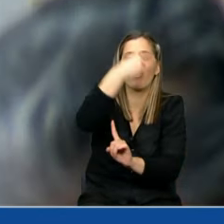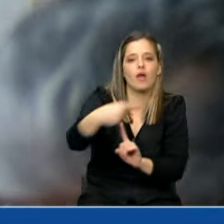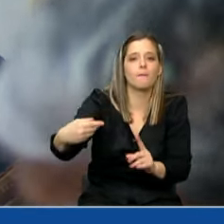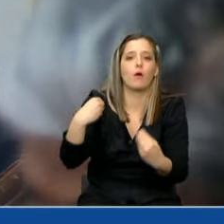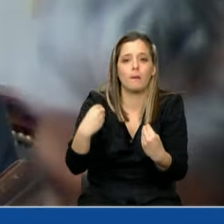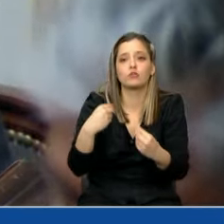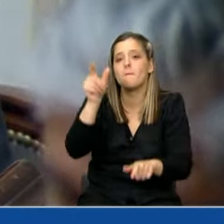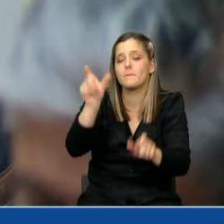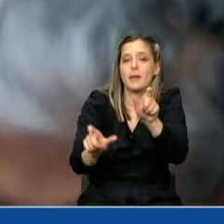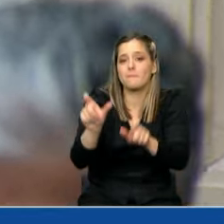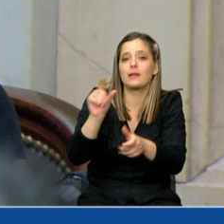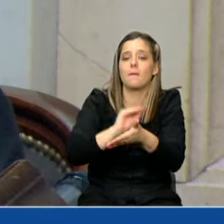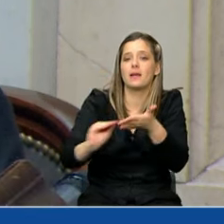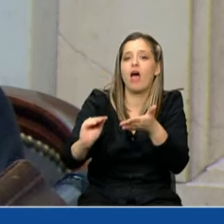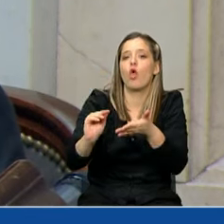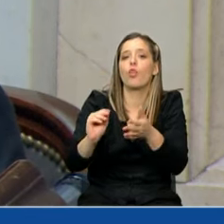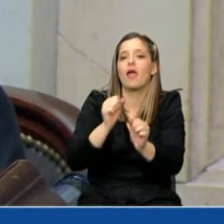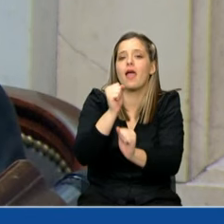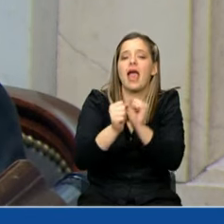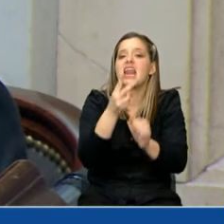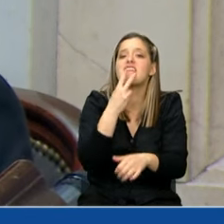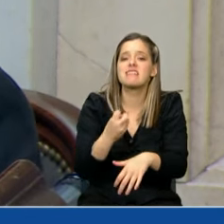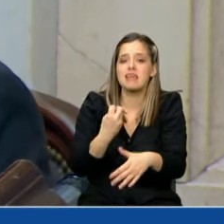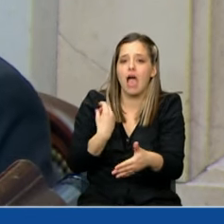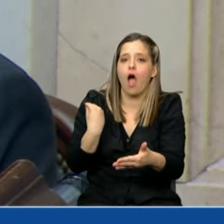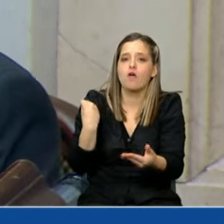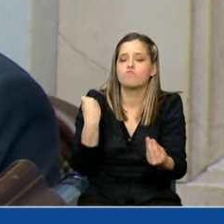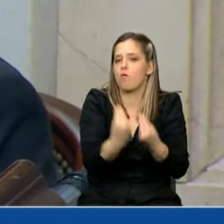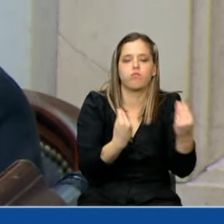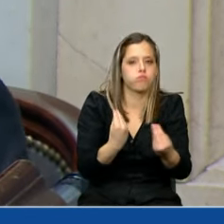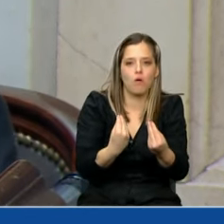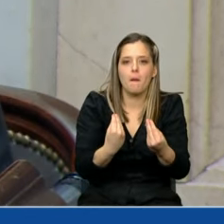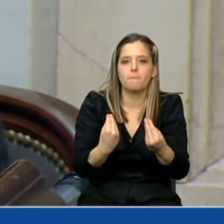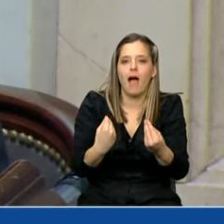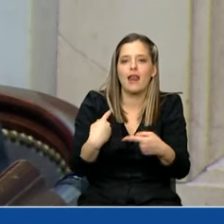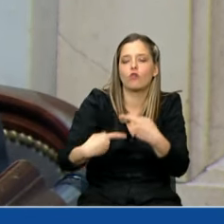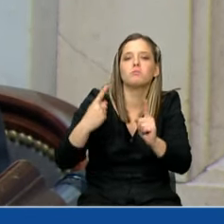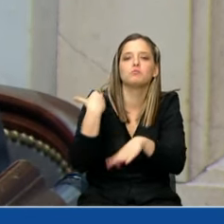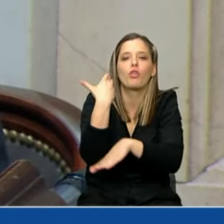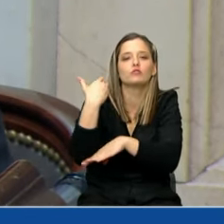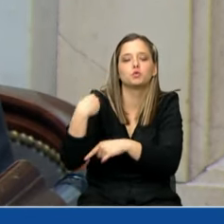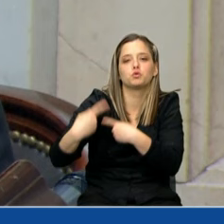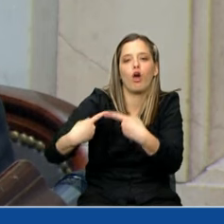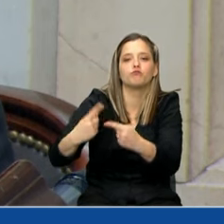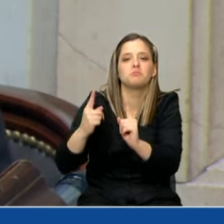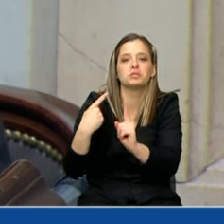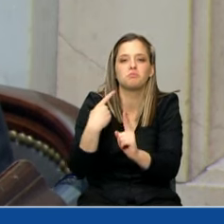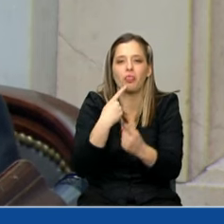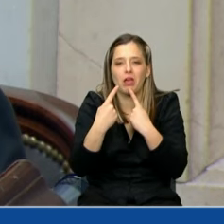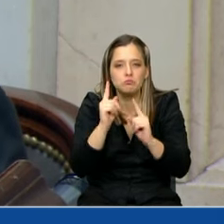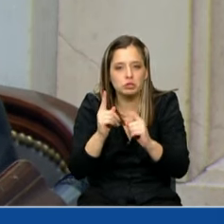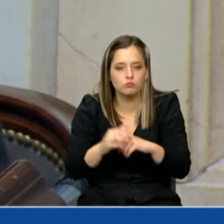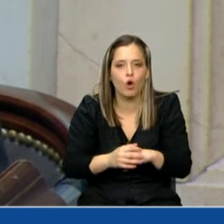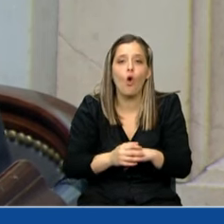funcionarios de la secretaría de energía para continuar con el mismo relato en este régimen de